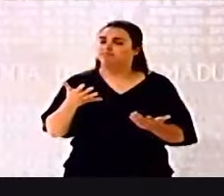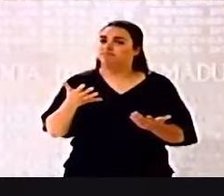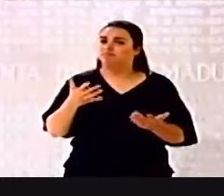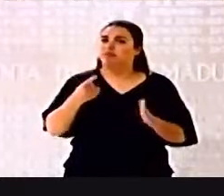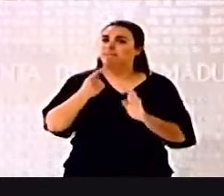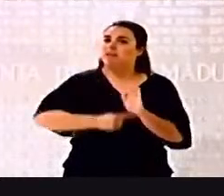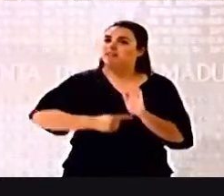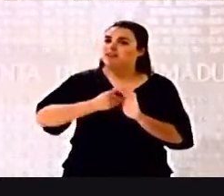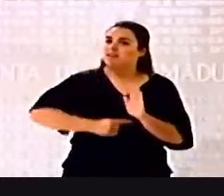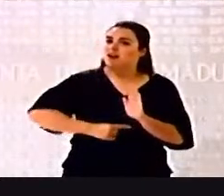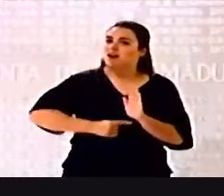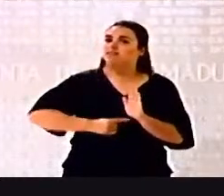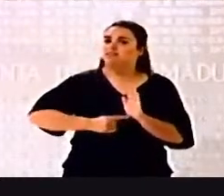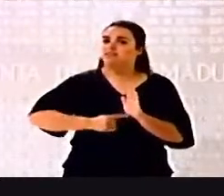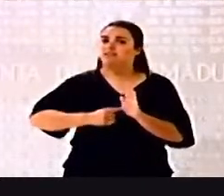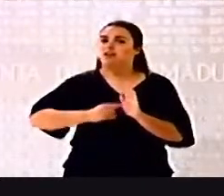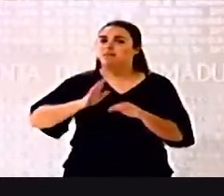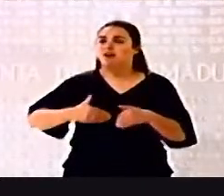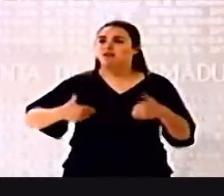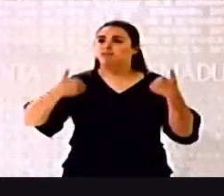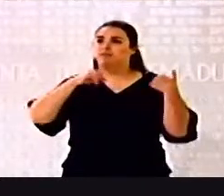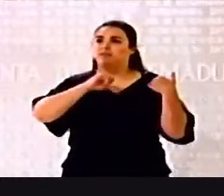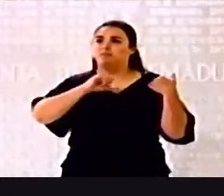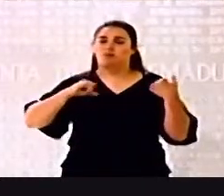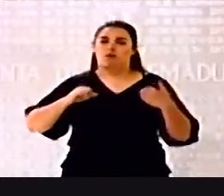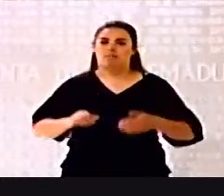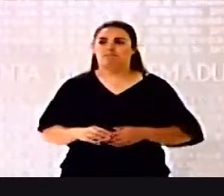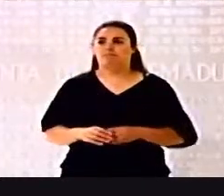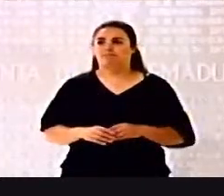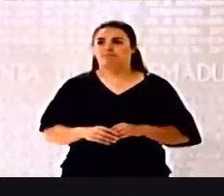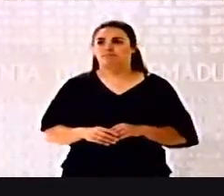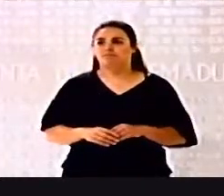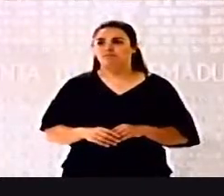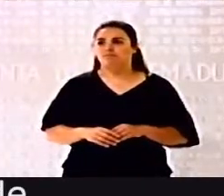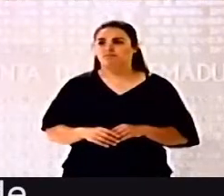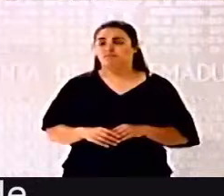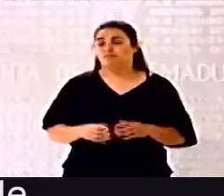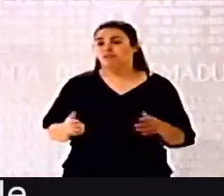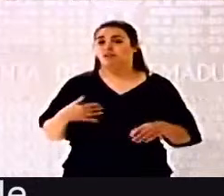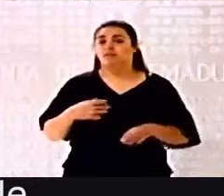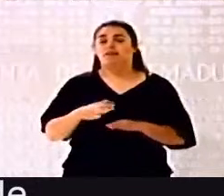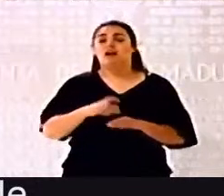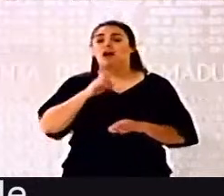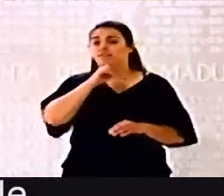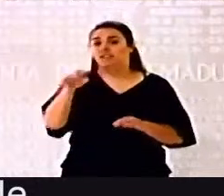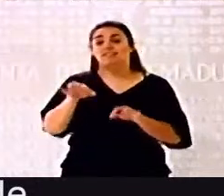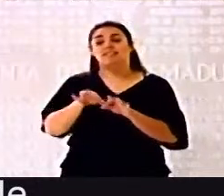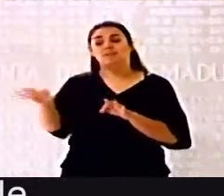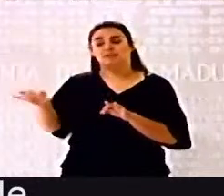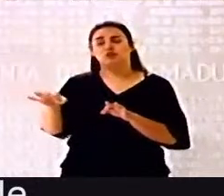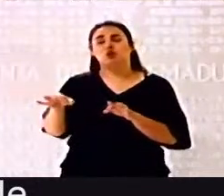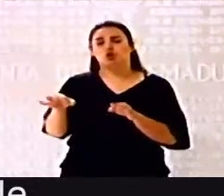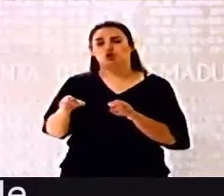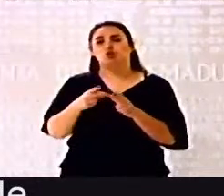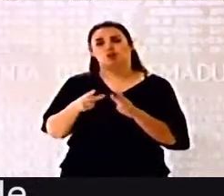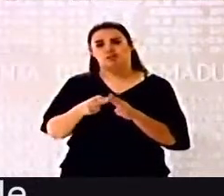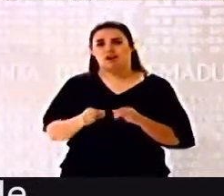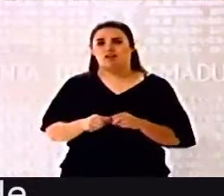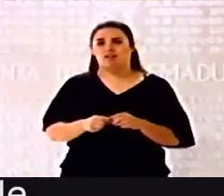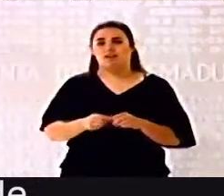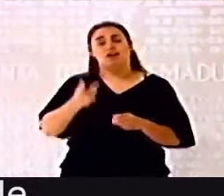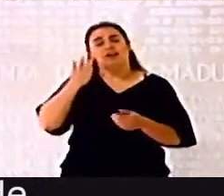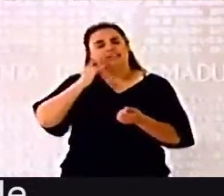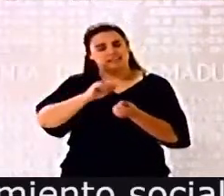las medidas de responsabilidad individual, de llamar al distanciamiento social, de llamar a la